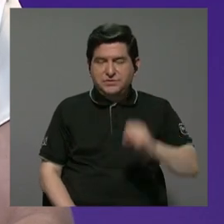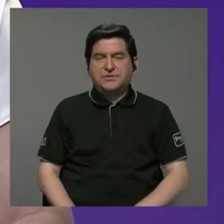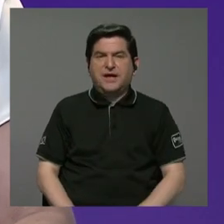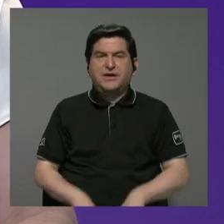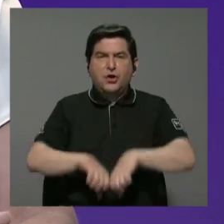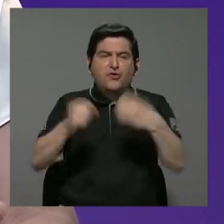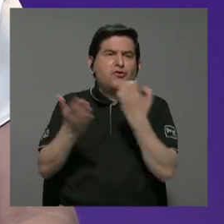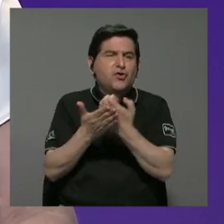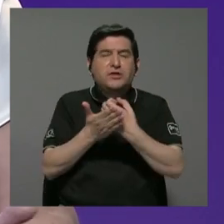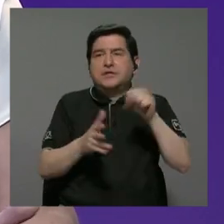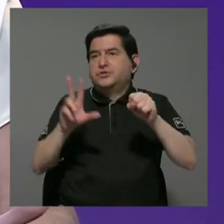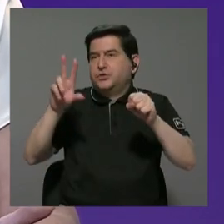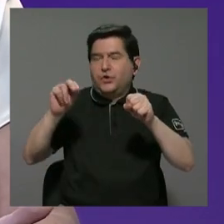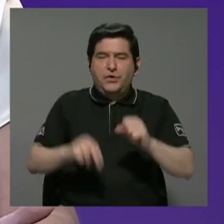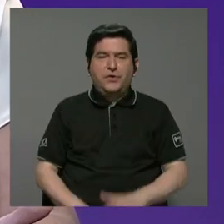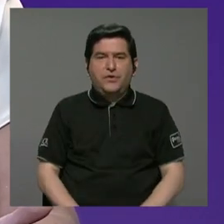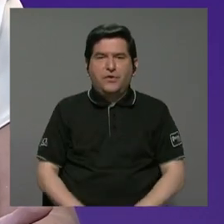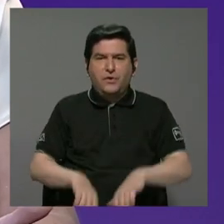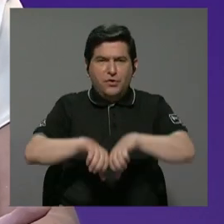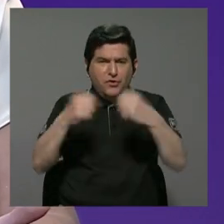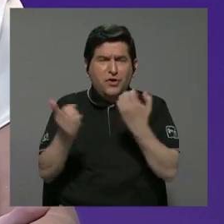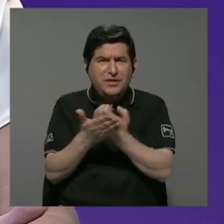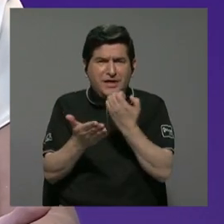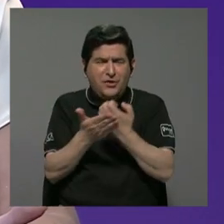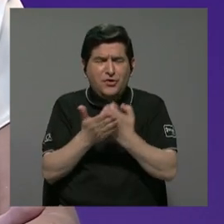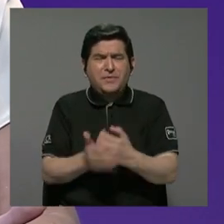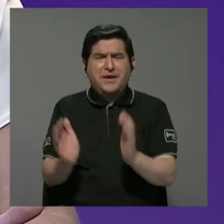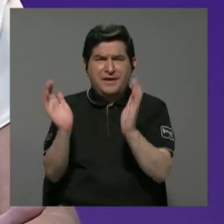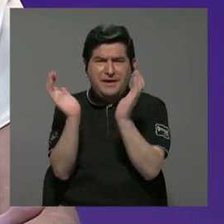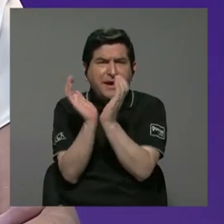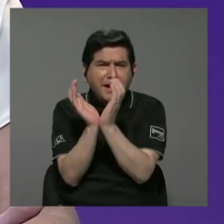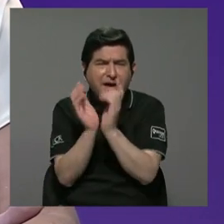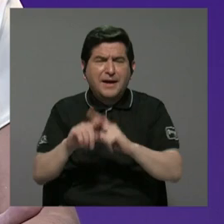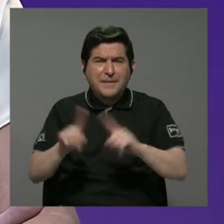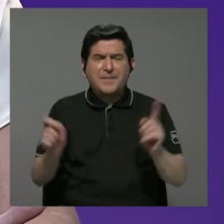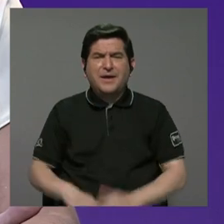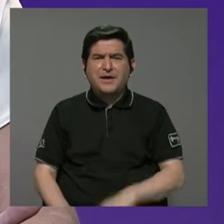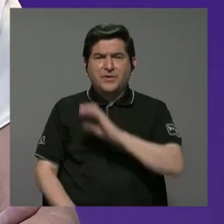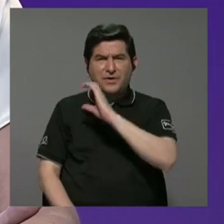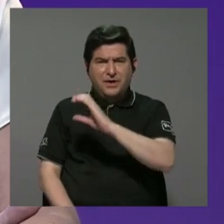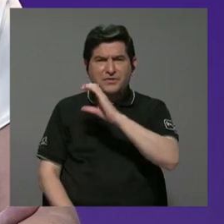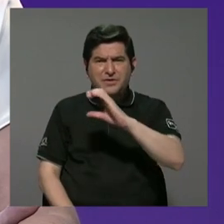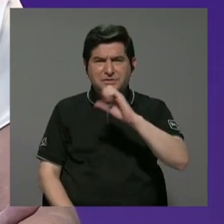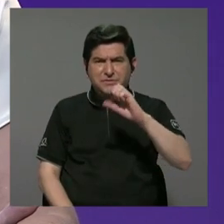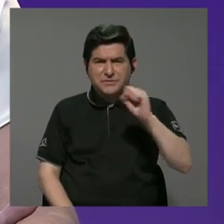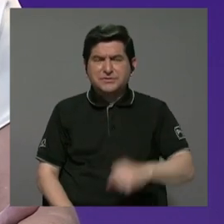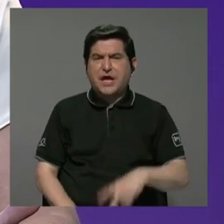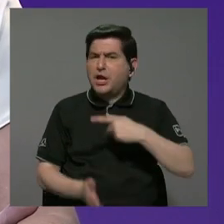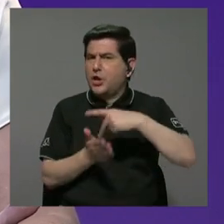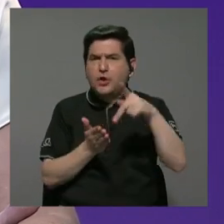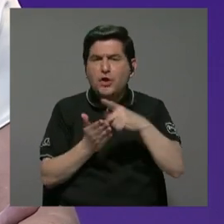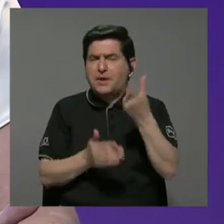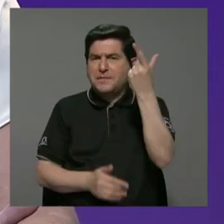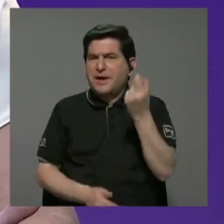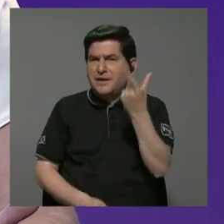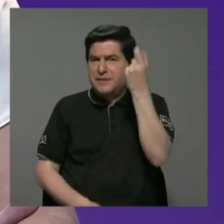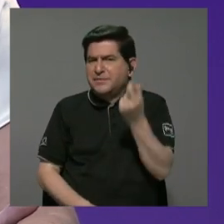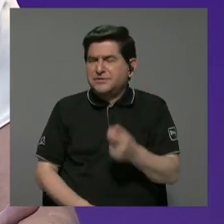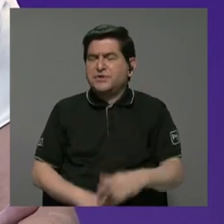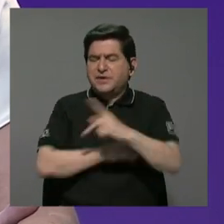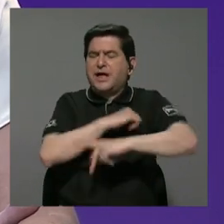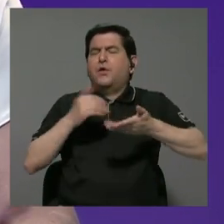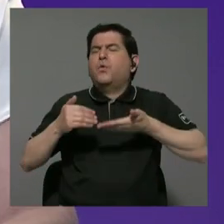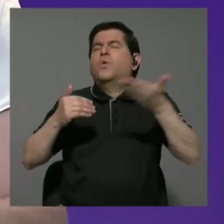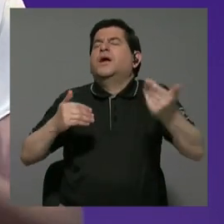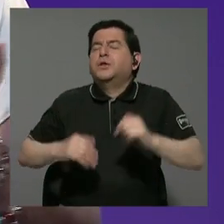está quebrado, pero bueno, está quebrada la caja, cuando la Caja Costarricense del Seguro Social ha dejado de pagarle a los pensionados y pensionadas de este